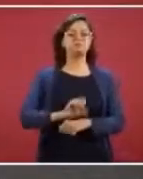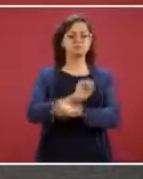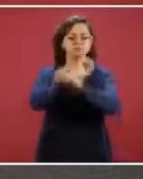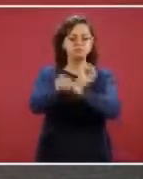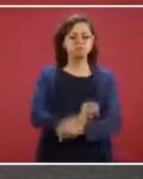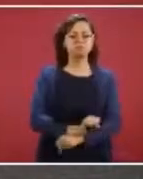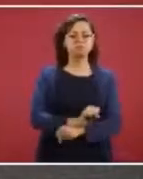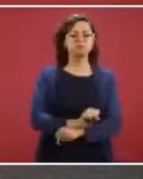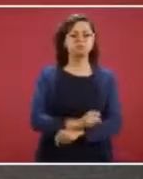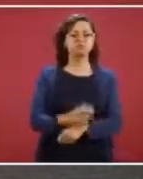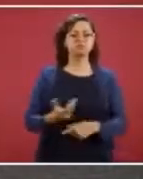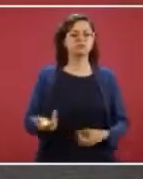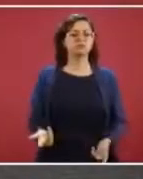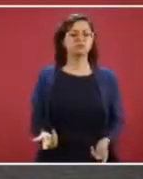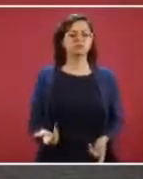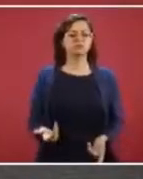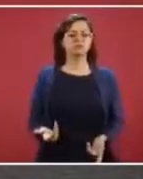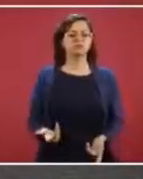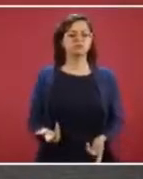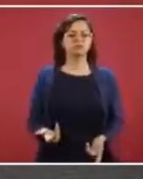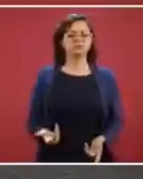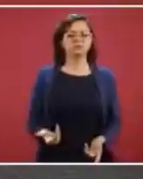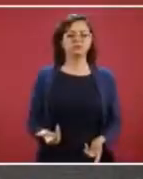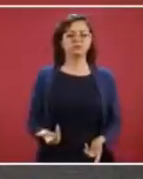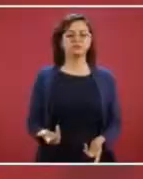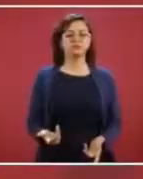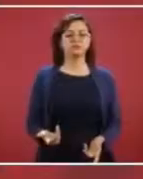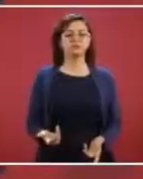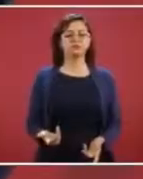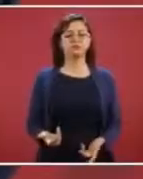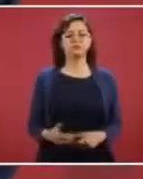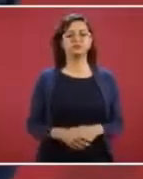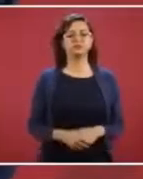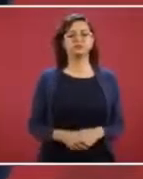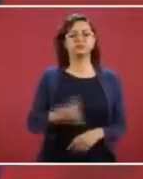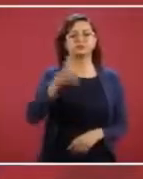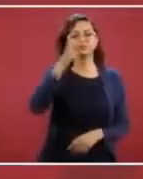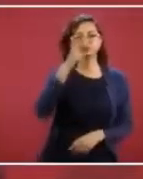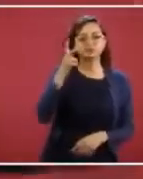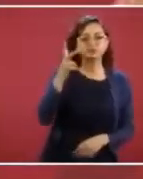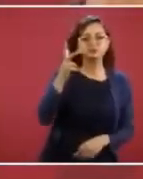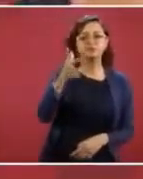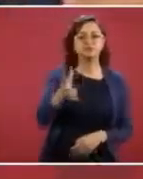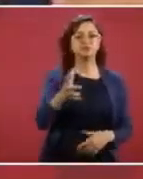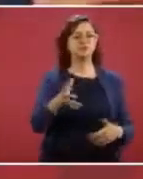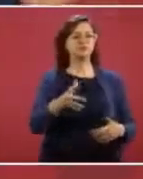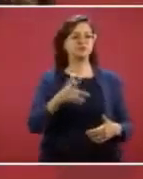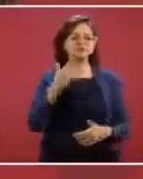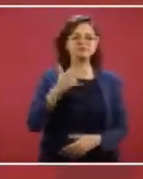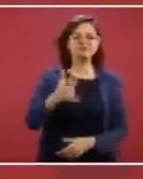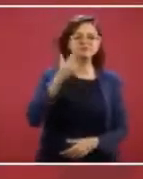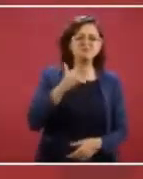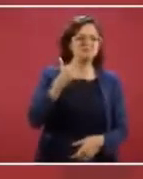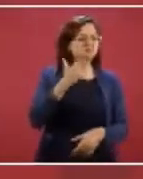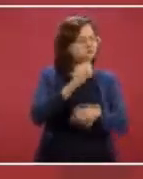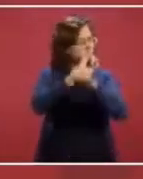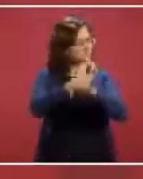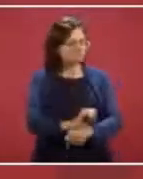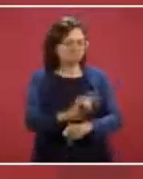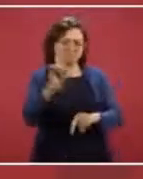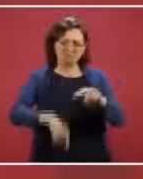después de 100 años que Miguel Hidalgo proclamó la abolición de la esclavitud, se mantuvo